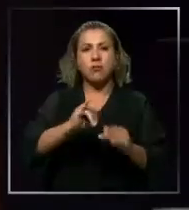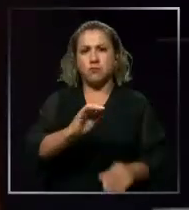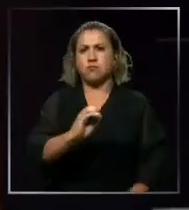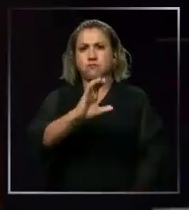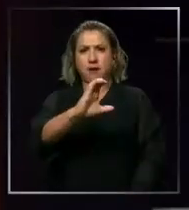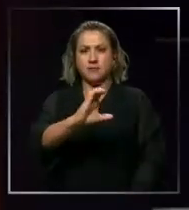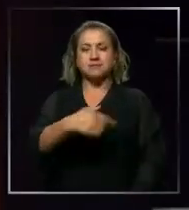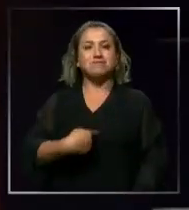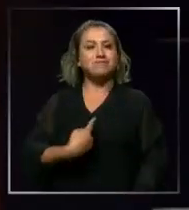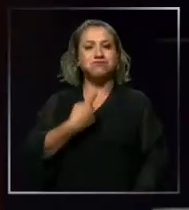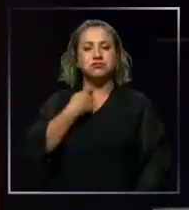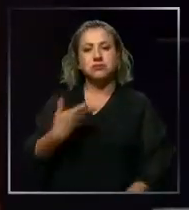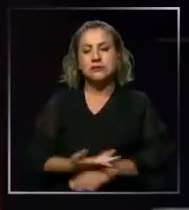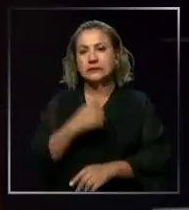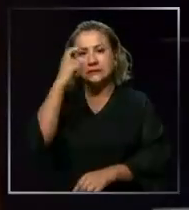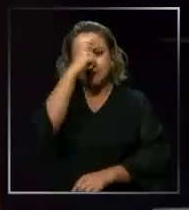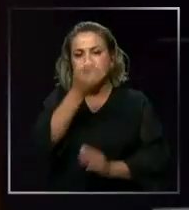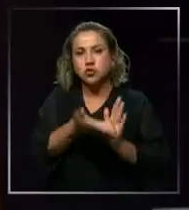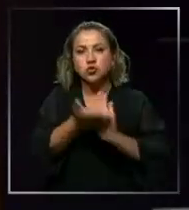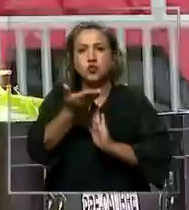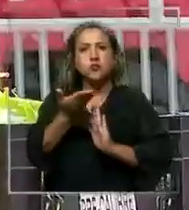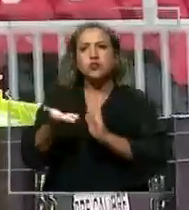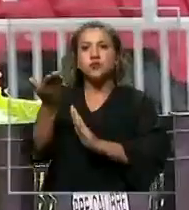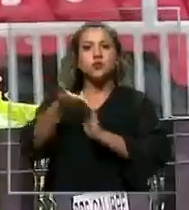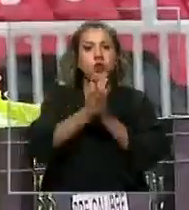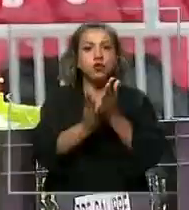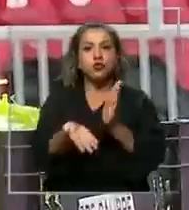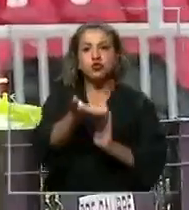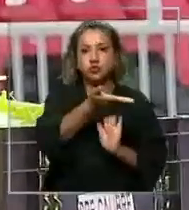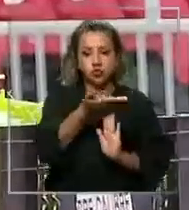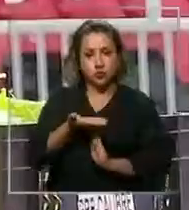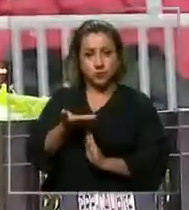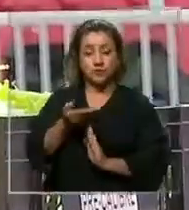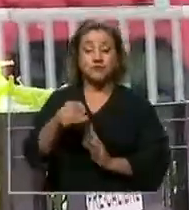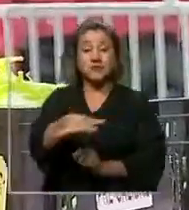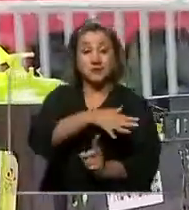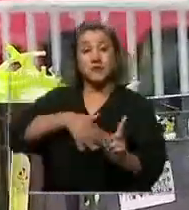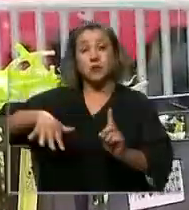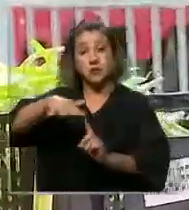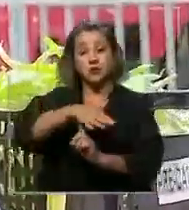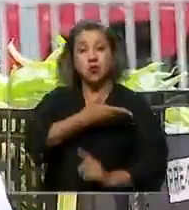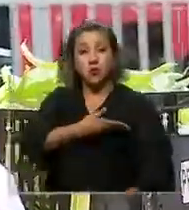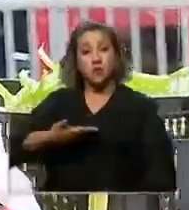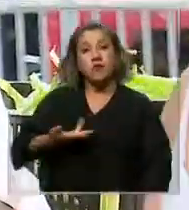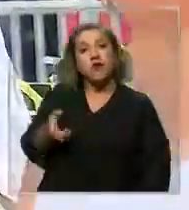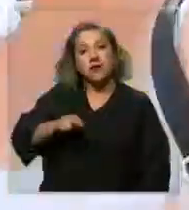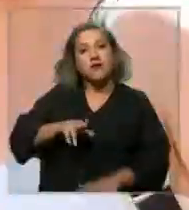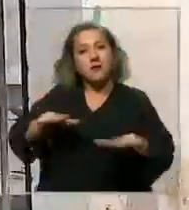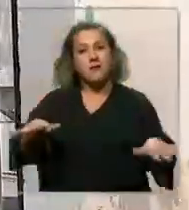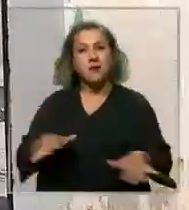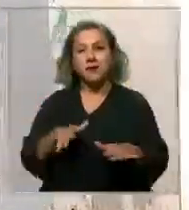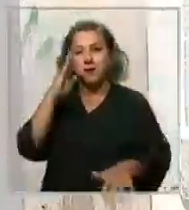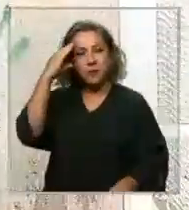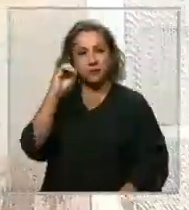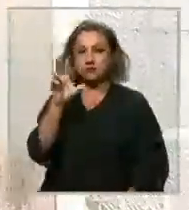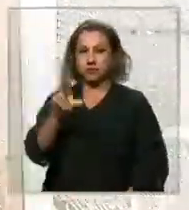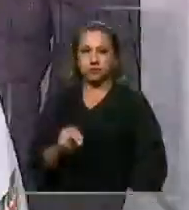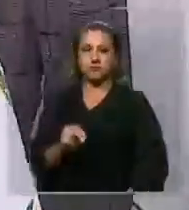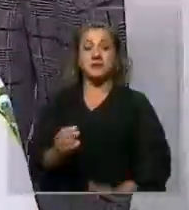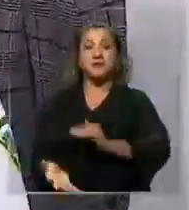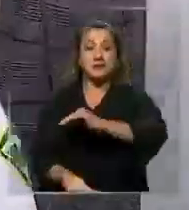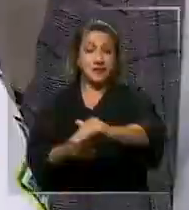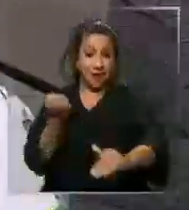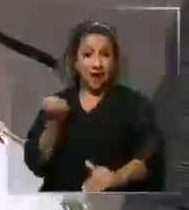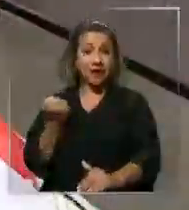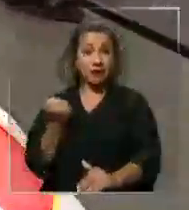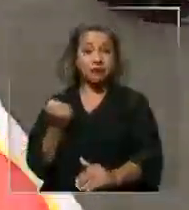termina su perspectiva económica en medio de este escenario el gobierno insiste en su postura los retiros